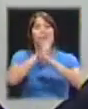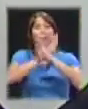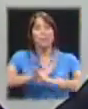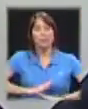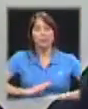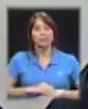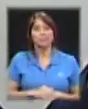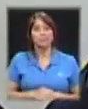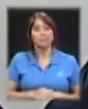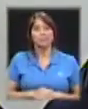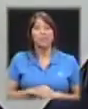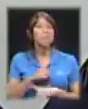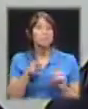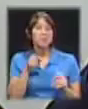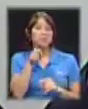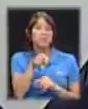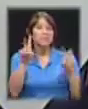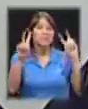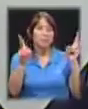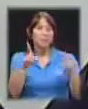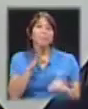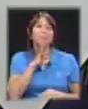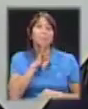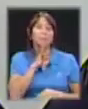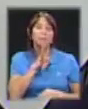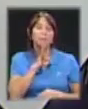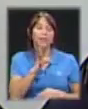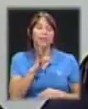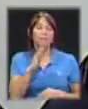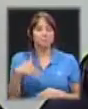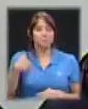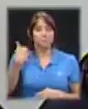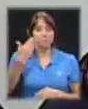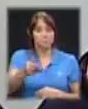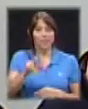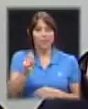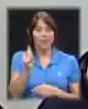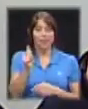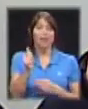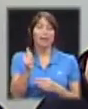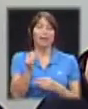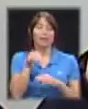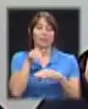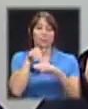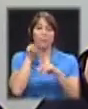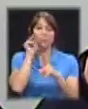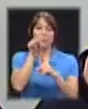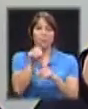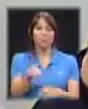tal vez hablamos un poquito de la paz una vez que el canal nos invite a volver.